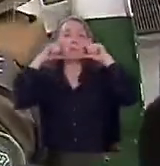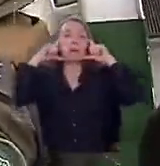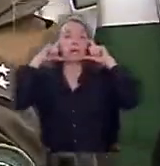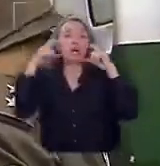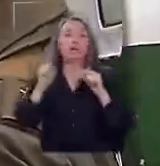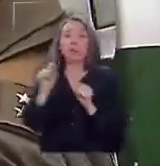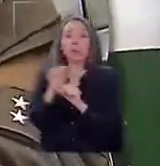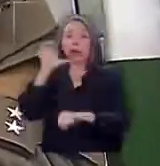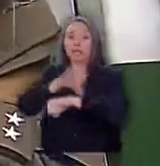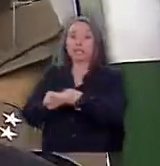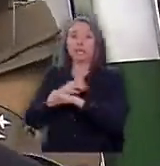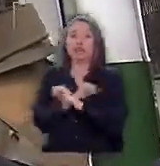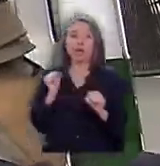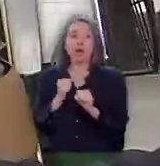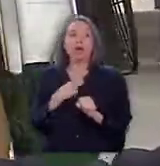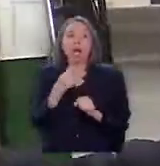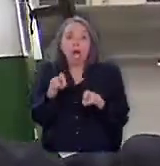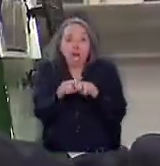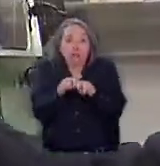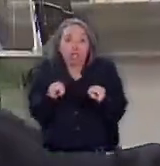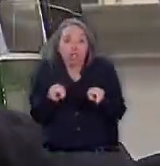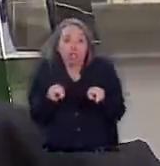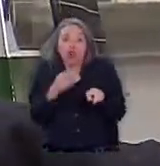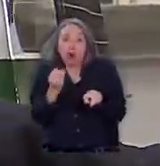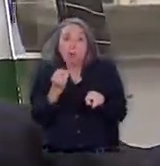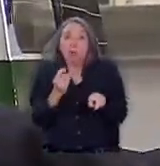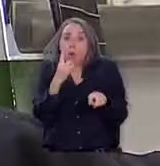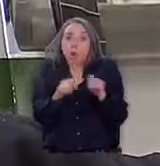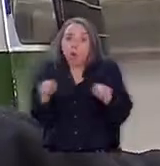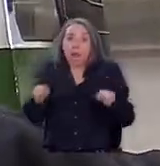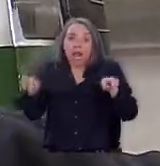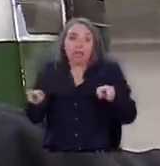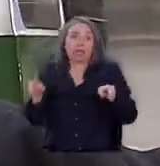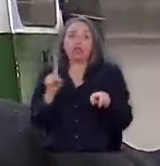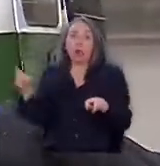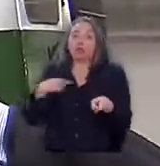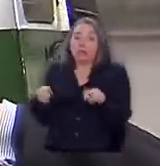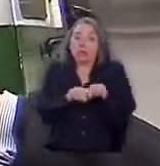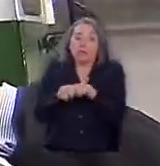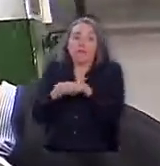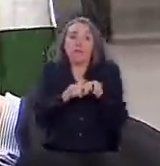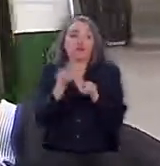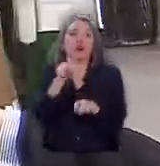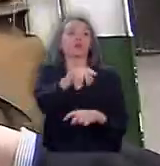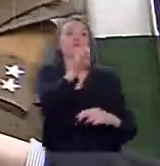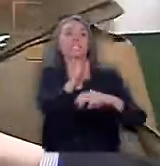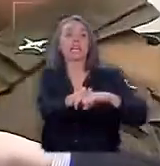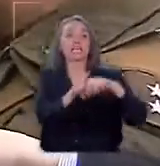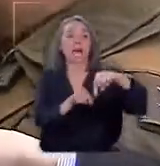la máscara puede tener tenemos menos Met de distancia sucara Sí pero tenemos menos Met